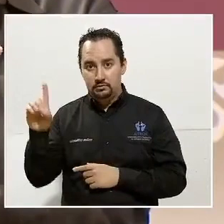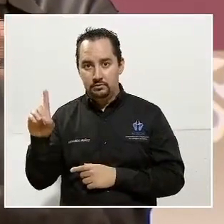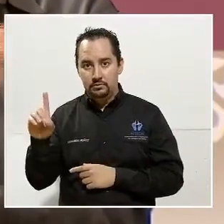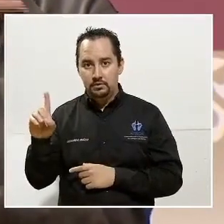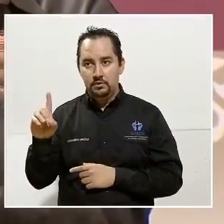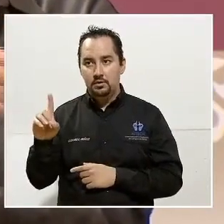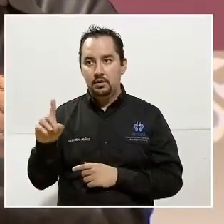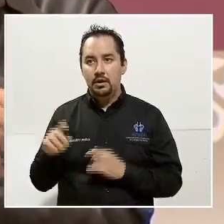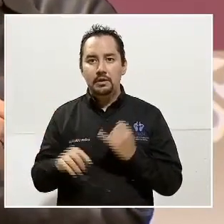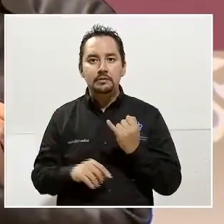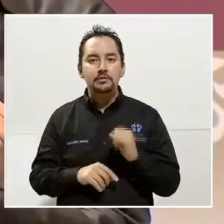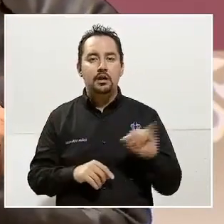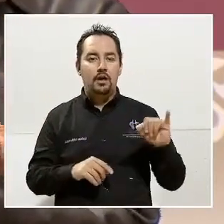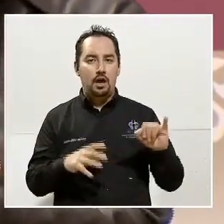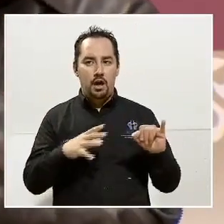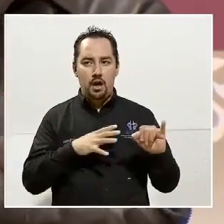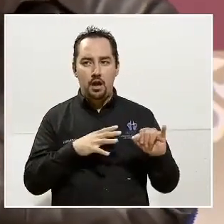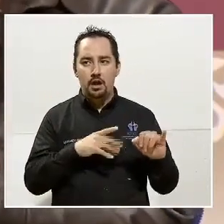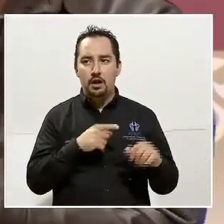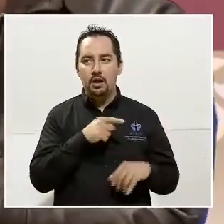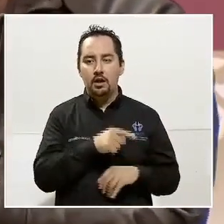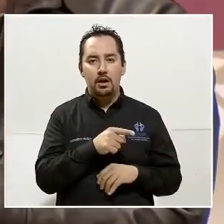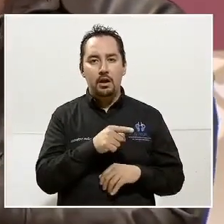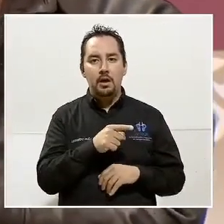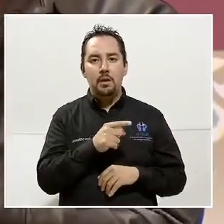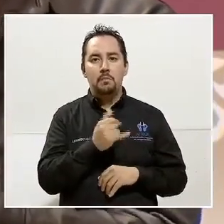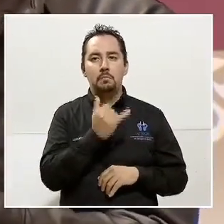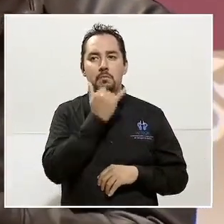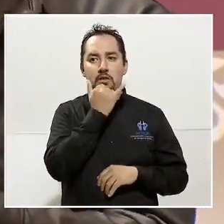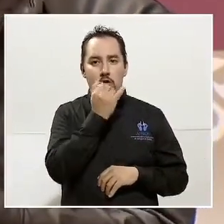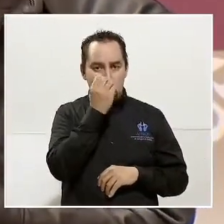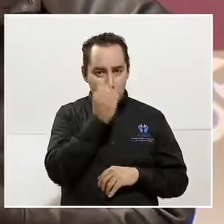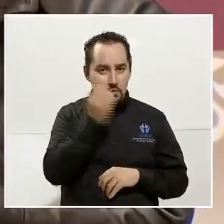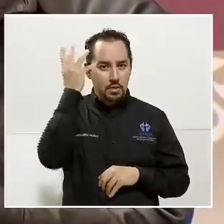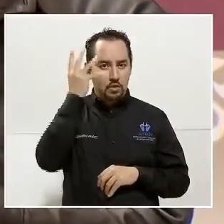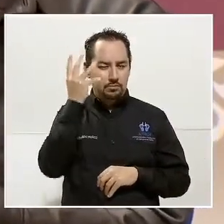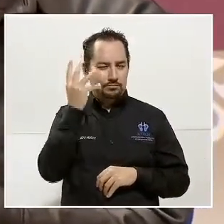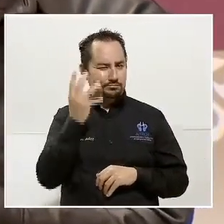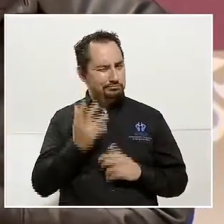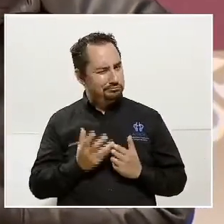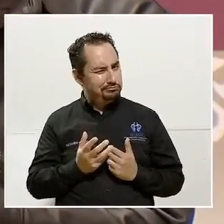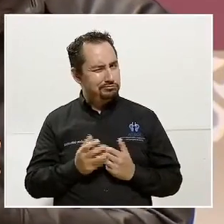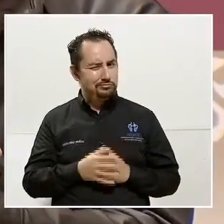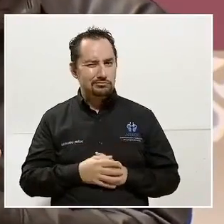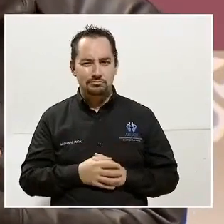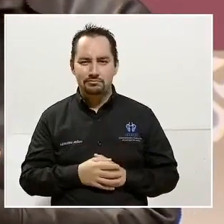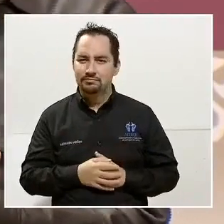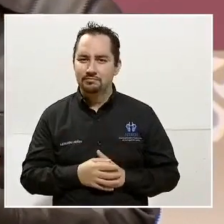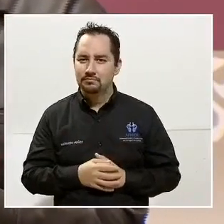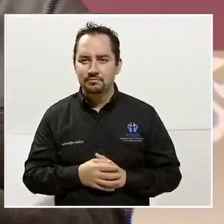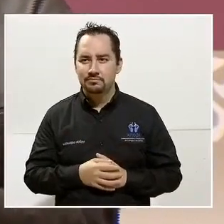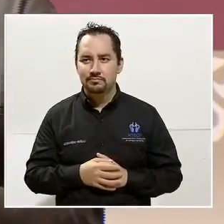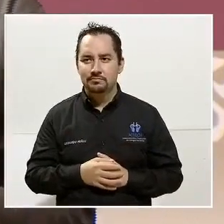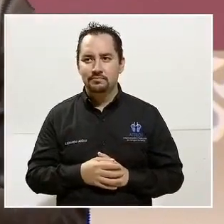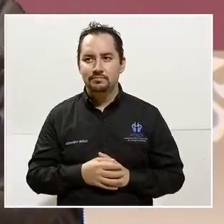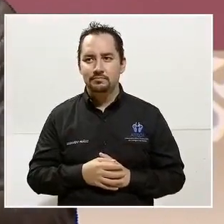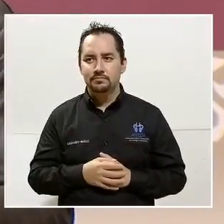porque en la izquierda se dice ni perdón ni olvido, y yo no estoy de acuerdo con eso. Yo digo,